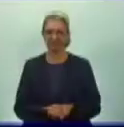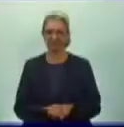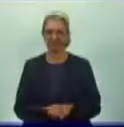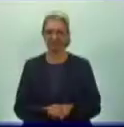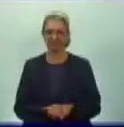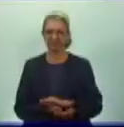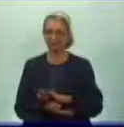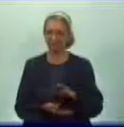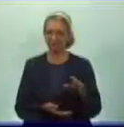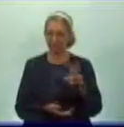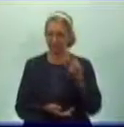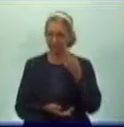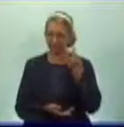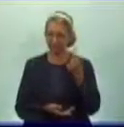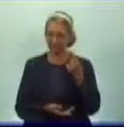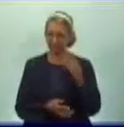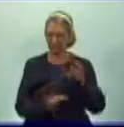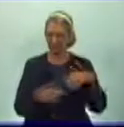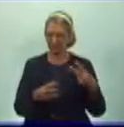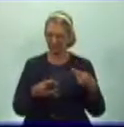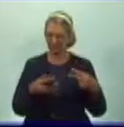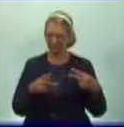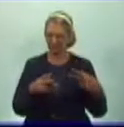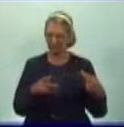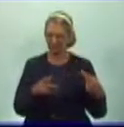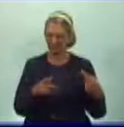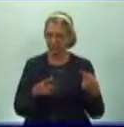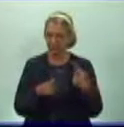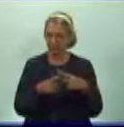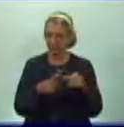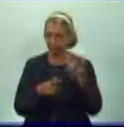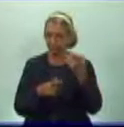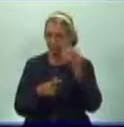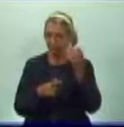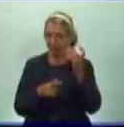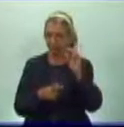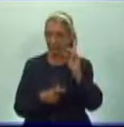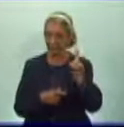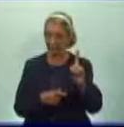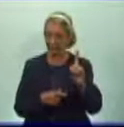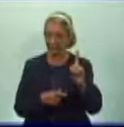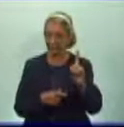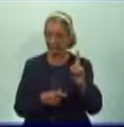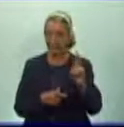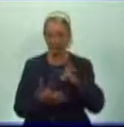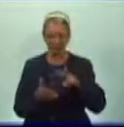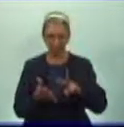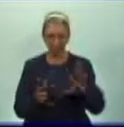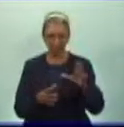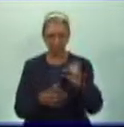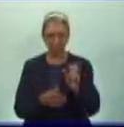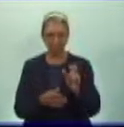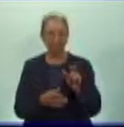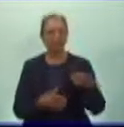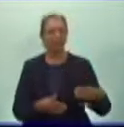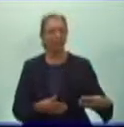Pudieron observar qué letra se repite en todas estas palabras, ¿verdad? La letra D. Vamos a leerla.